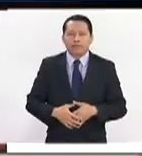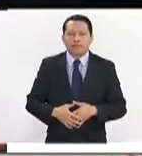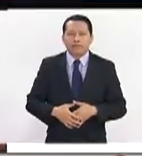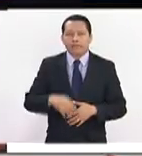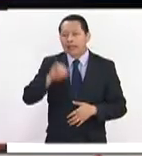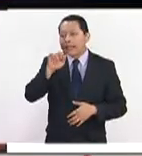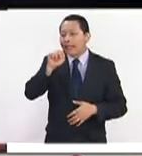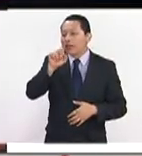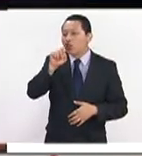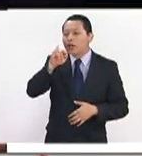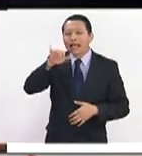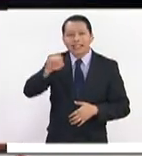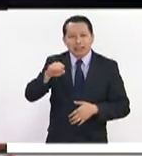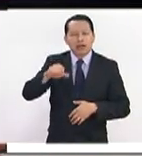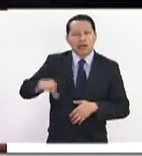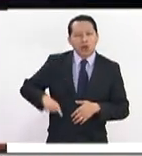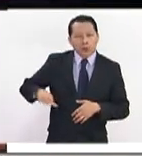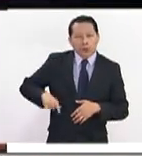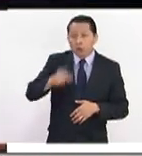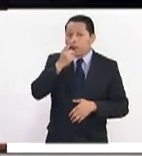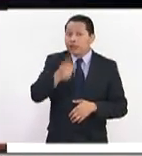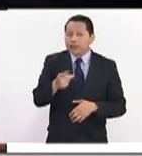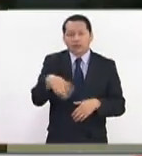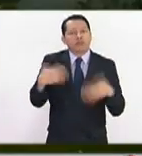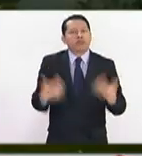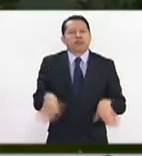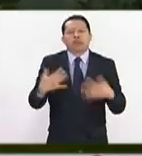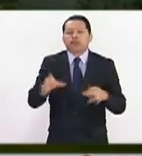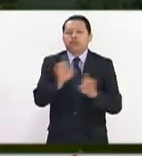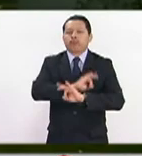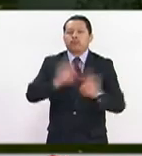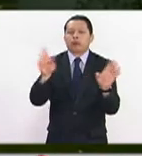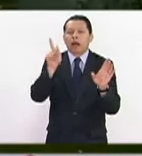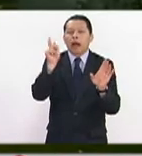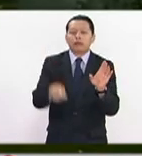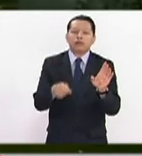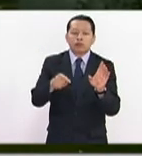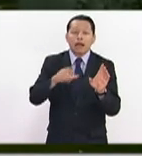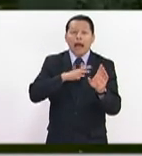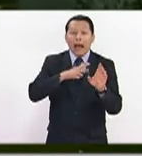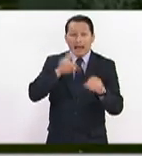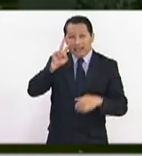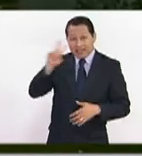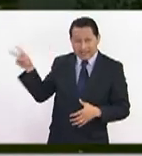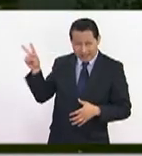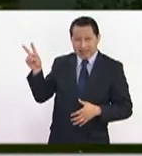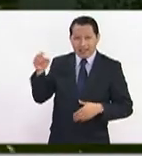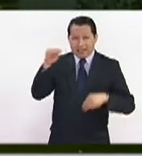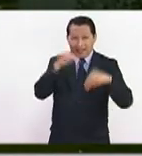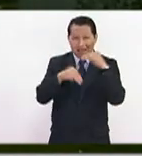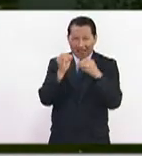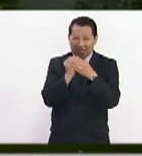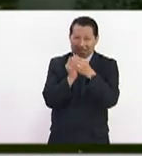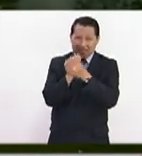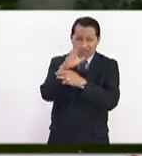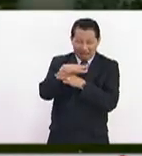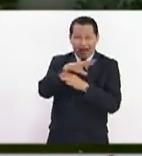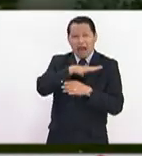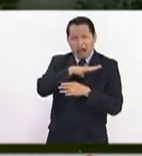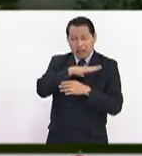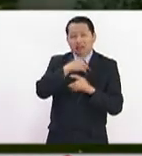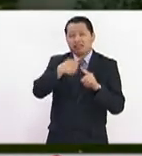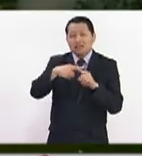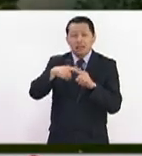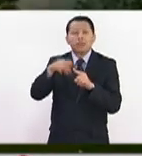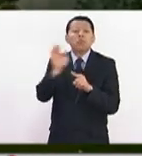En Indonesia, las autoridades decretaron alerta máxima a causa de las emisiones de ceniza y de humo del volcán Agung en Bali, ante